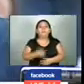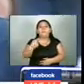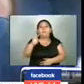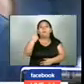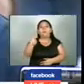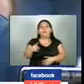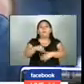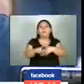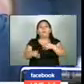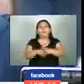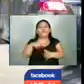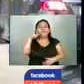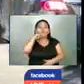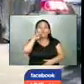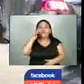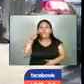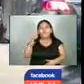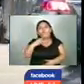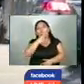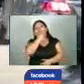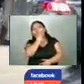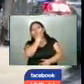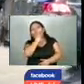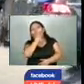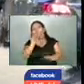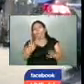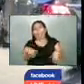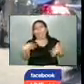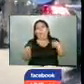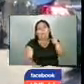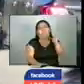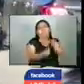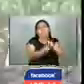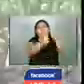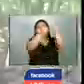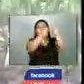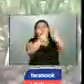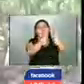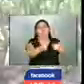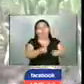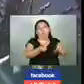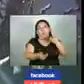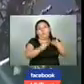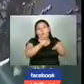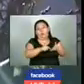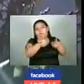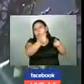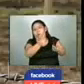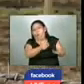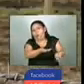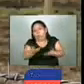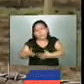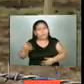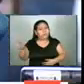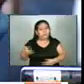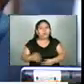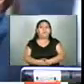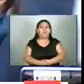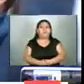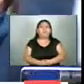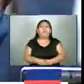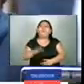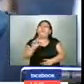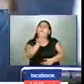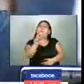legislador de izquierda, Jaime Guevara, pidió evaluar este aumento presupuestario, ya que el dinero podría ser usado para otras necesidades.